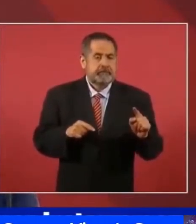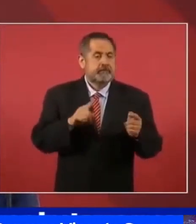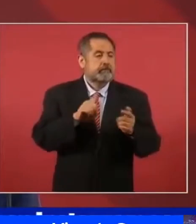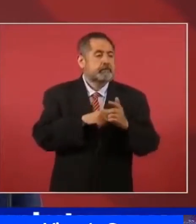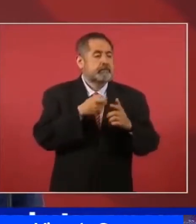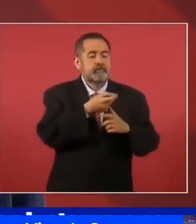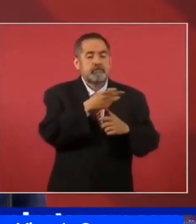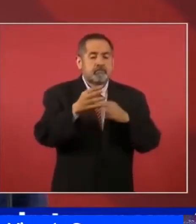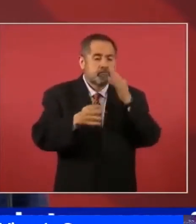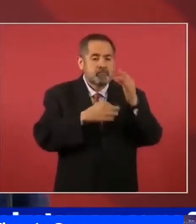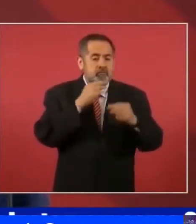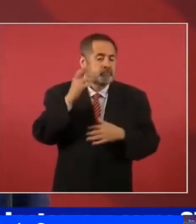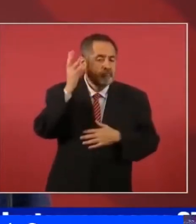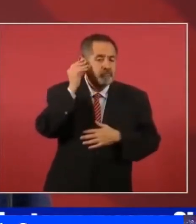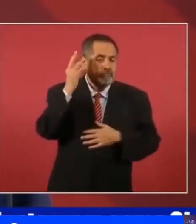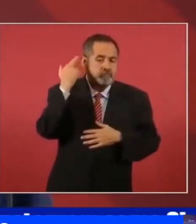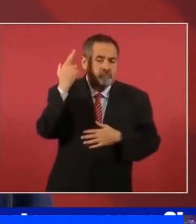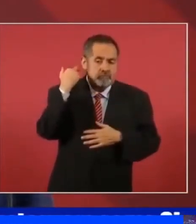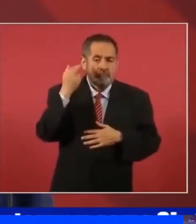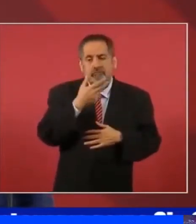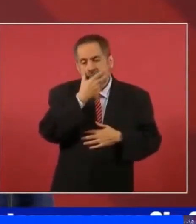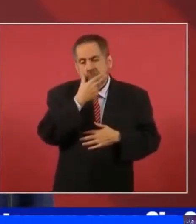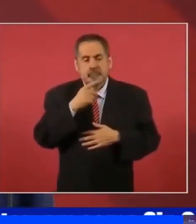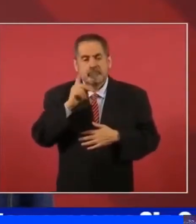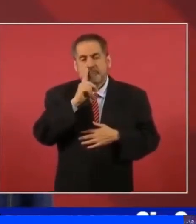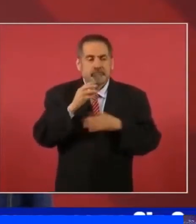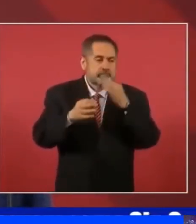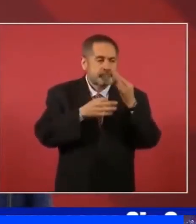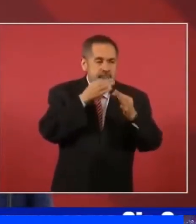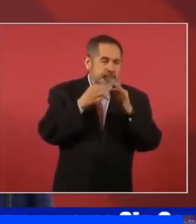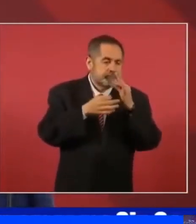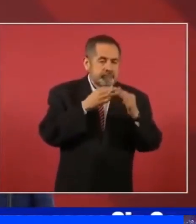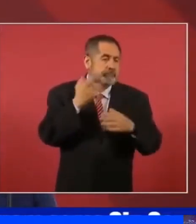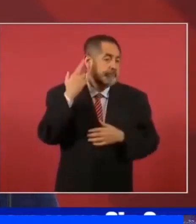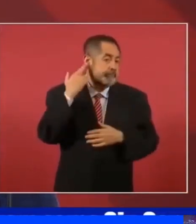conductores de radio, hombres y mujeres,